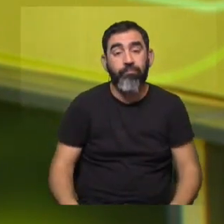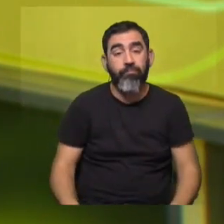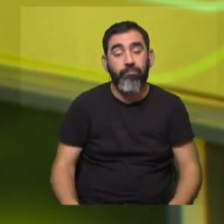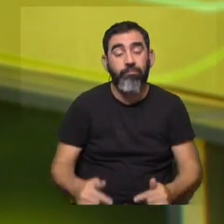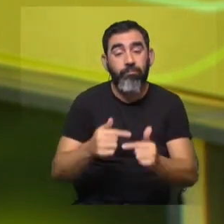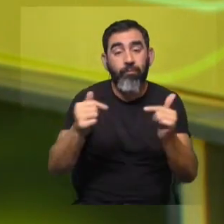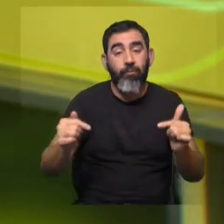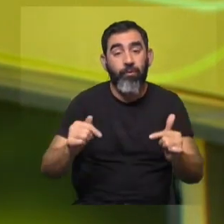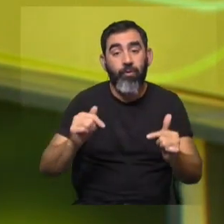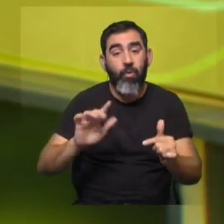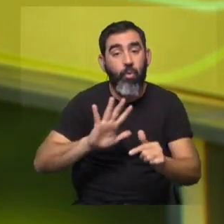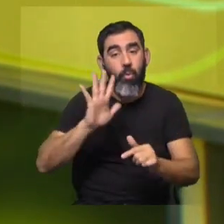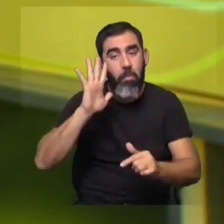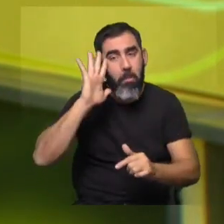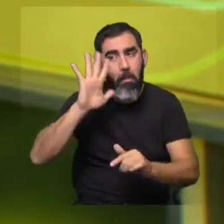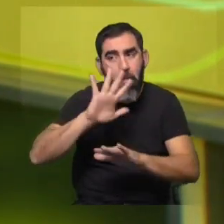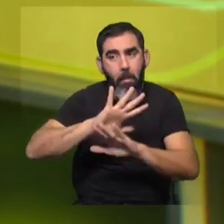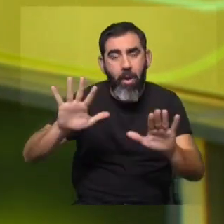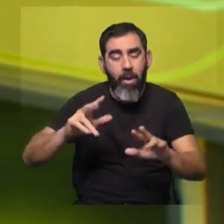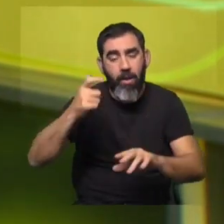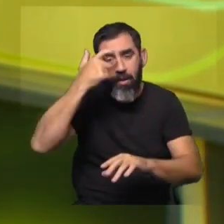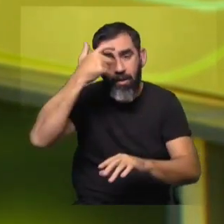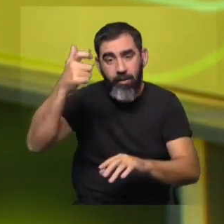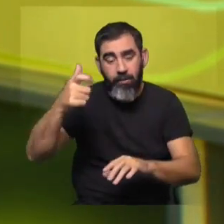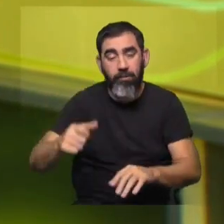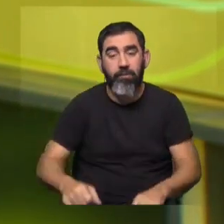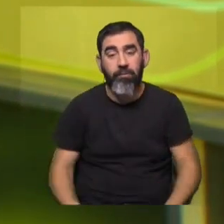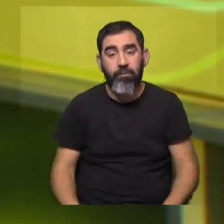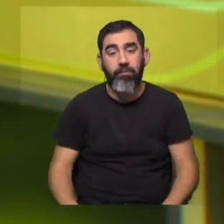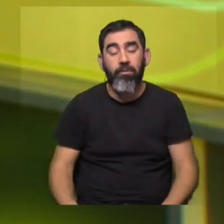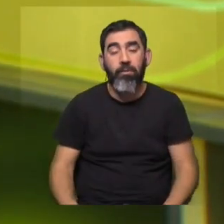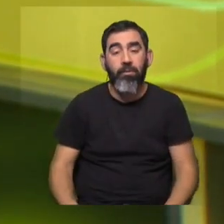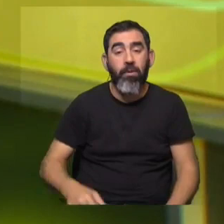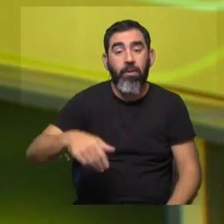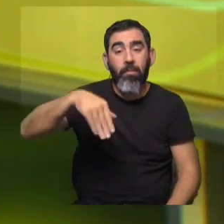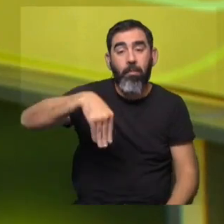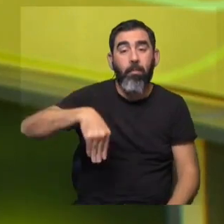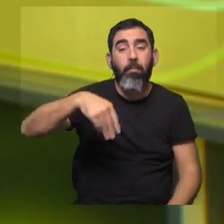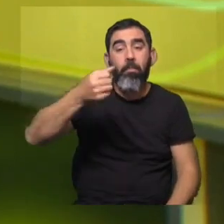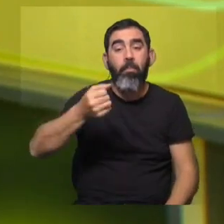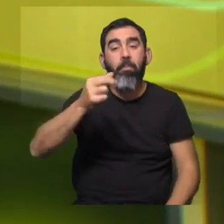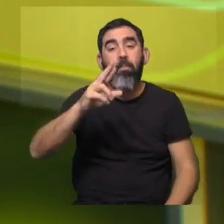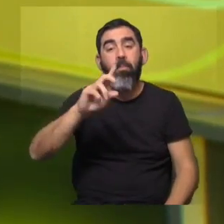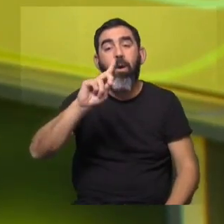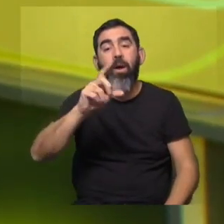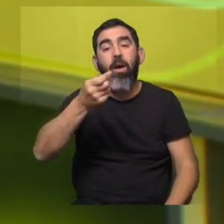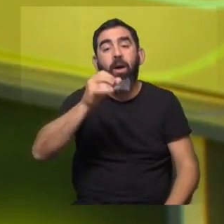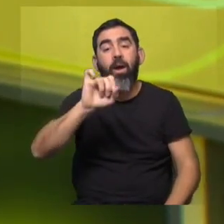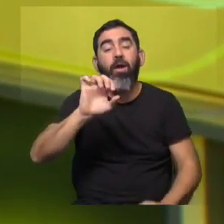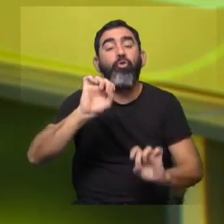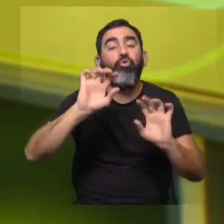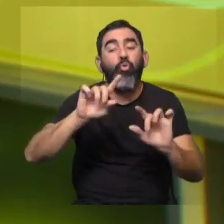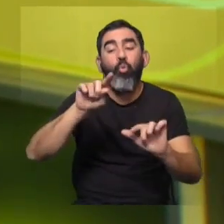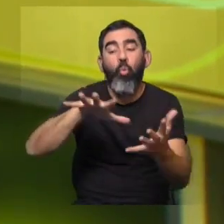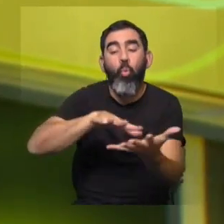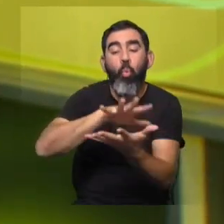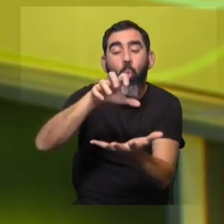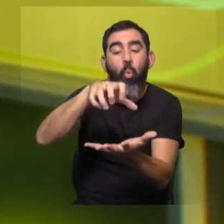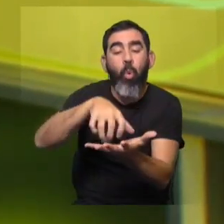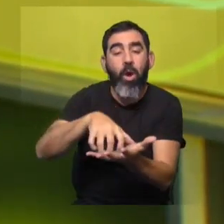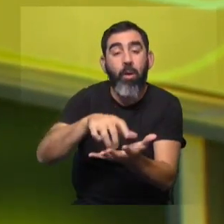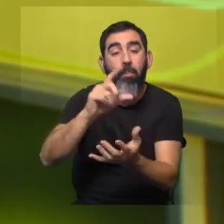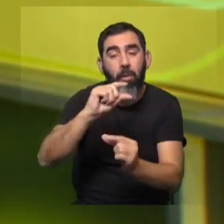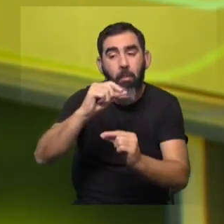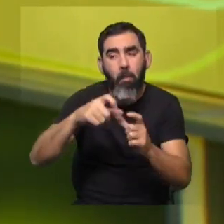no teníamos en el ojo de la ciencia. Los margay parecían estar en una parte sola del territorio y